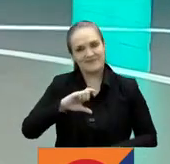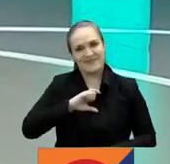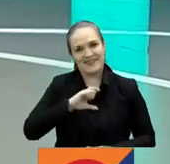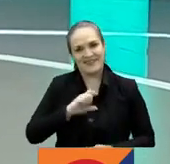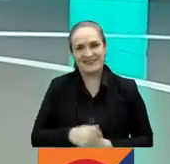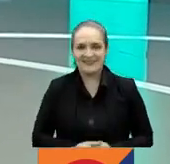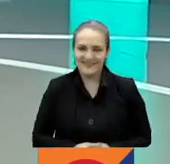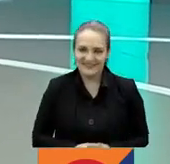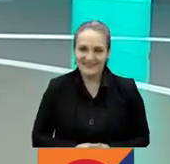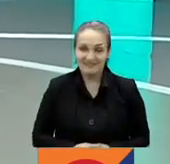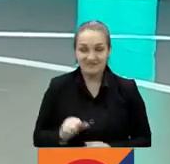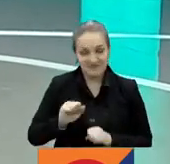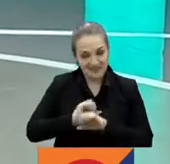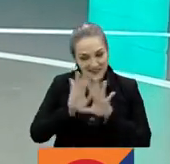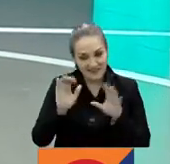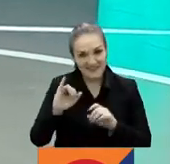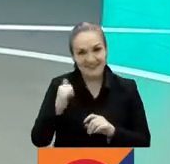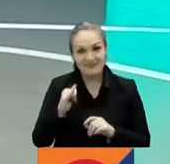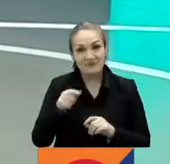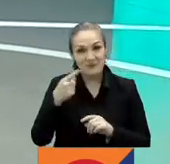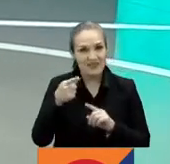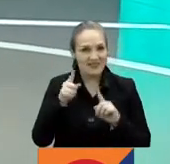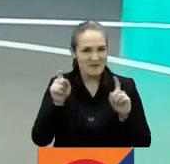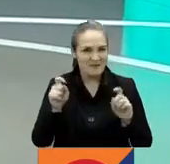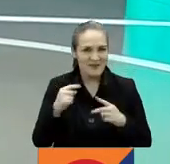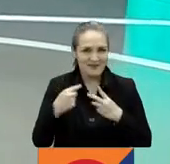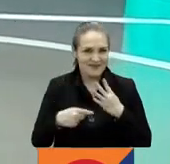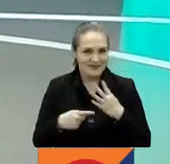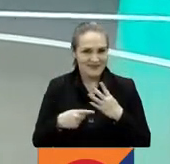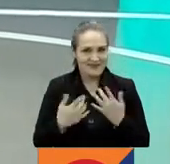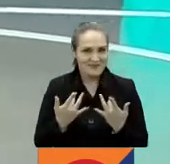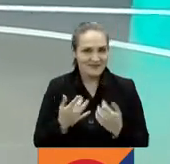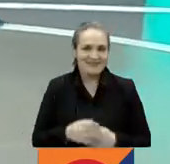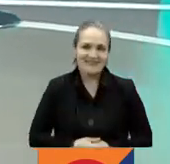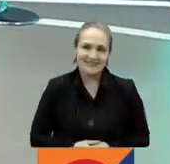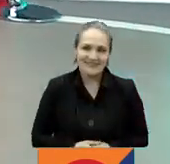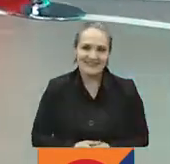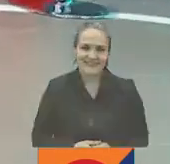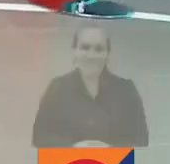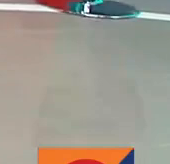Tokio. Claro que sí, y muchos más temas, así que no se muevan que ya volvemos.